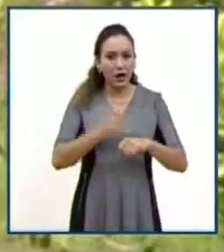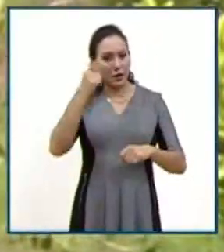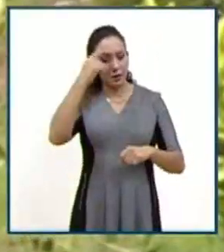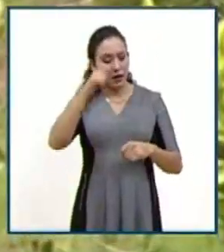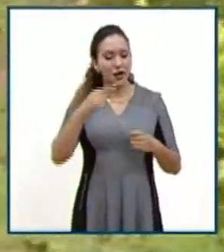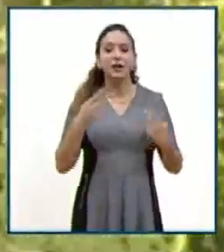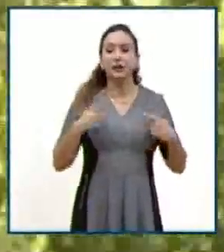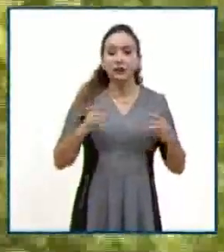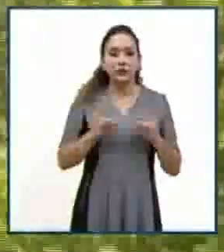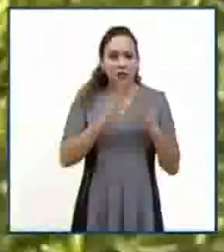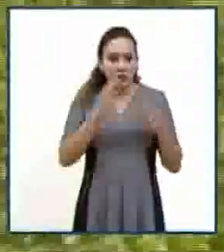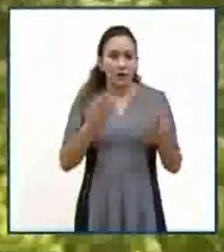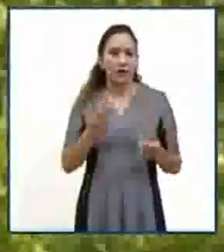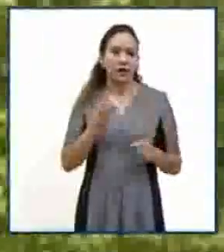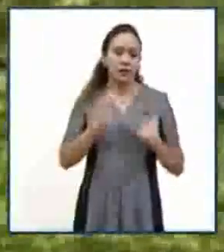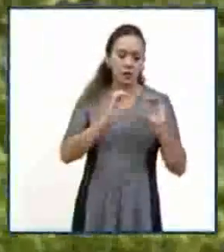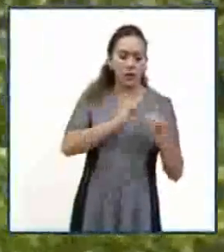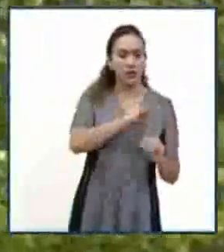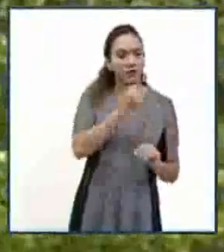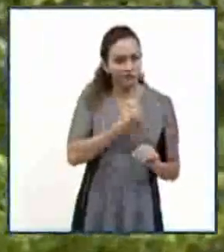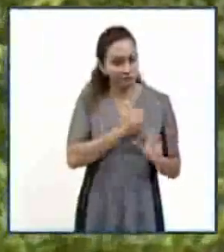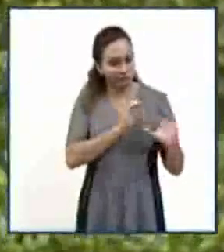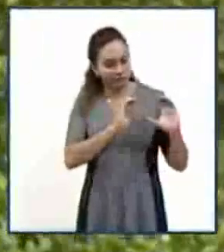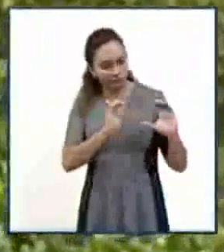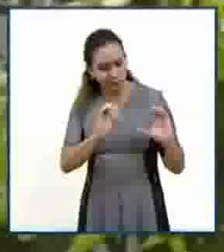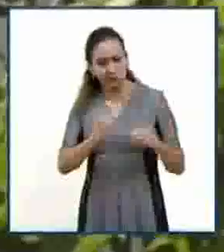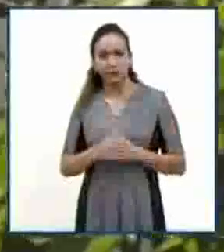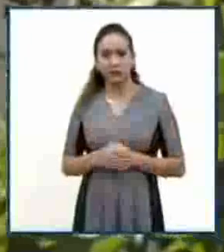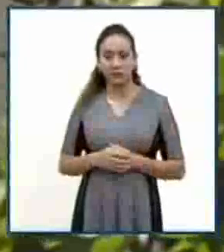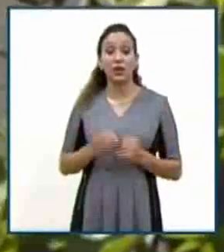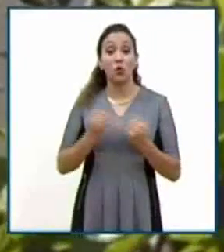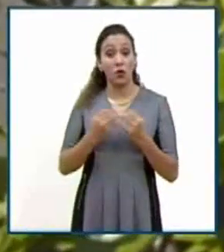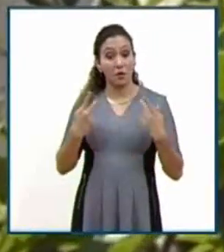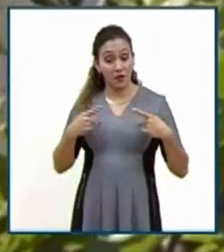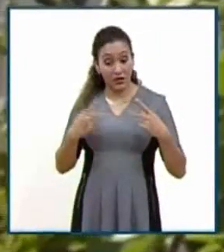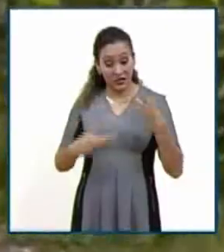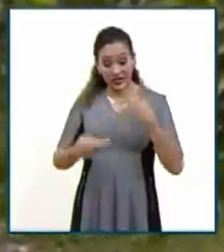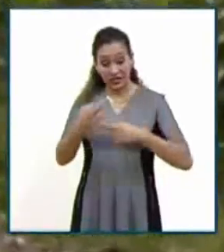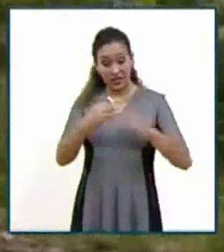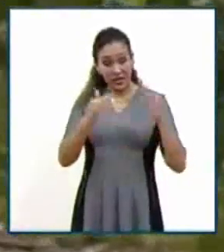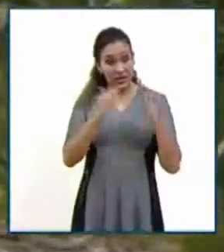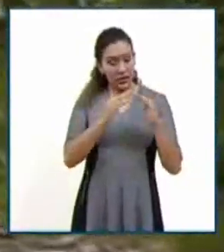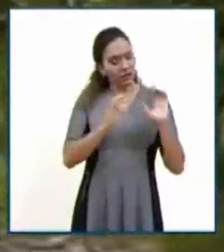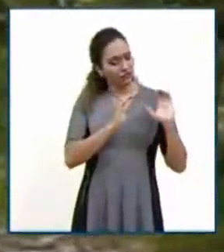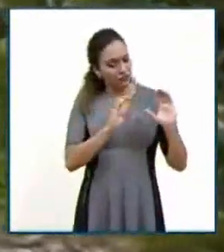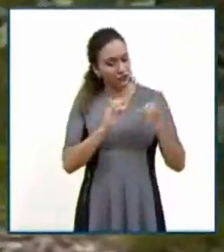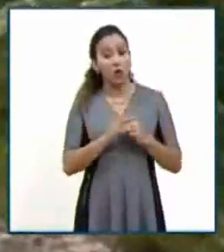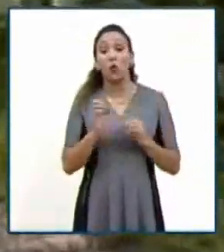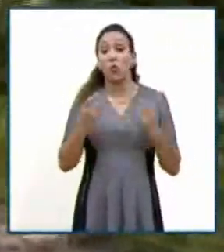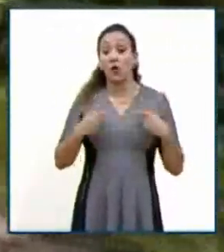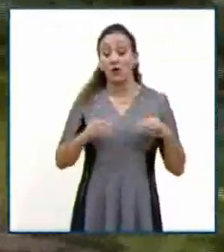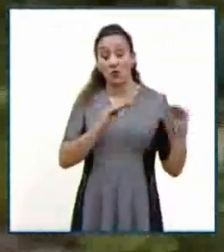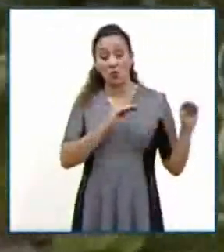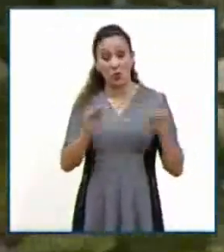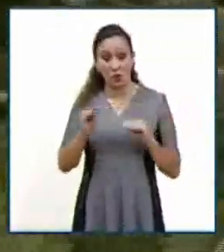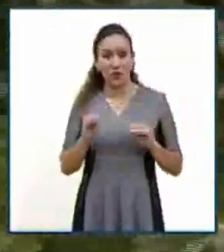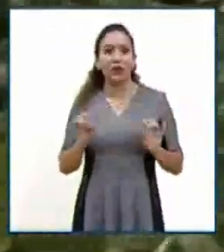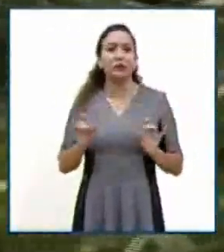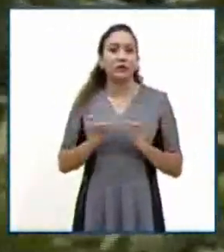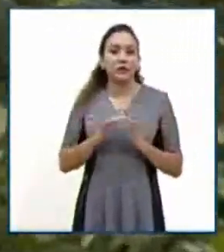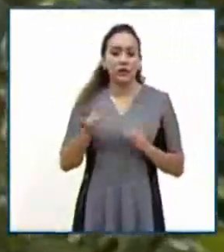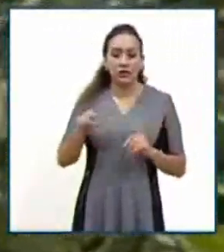Defensoría Pública Federal por el que se obliga a la Secretaría General de Gobierno de Chiapas, entidad que preside el Consejo Estatal de